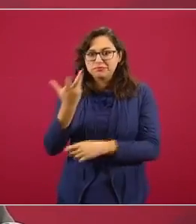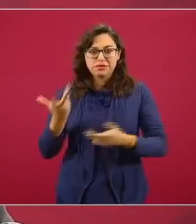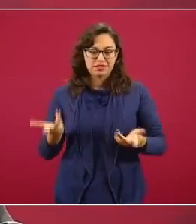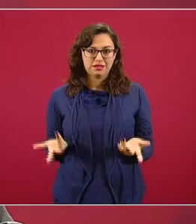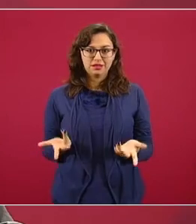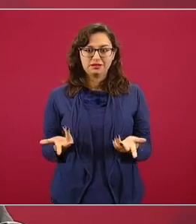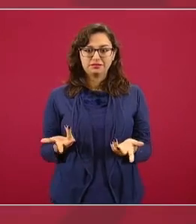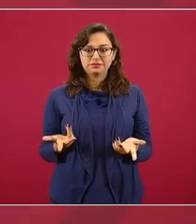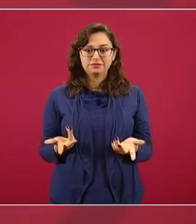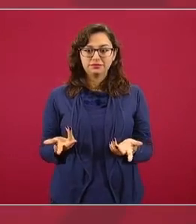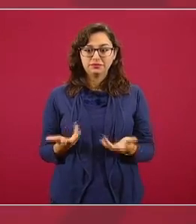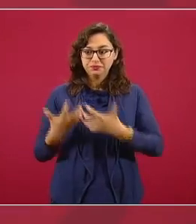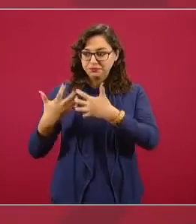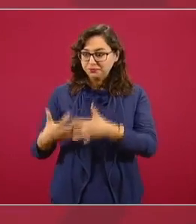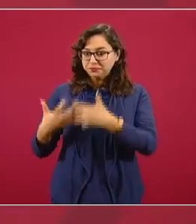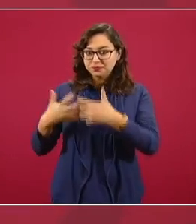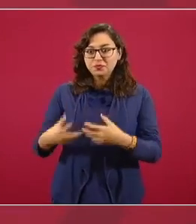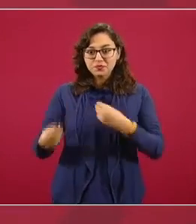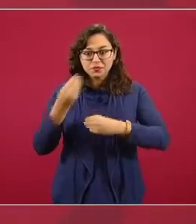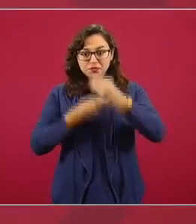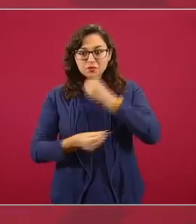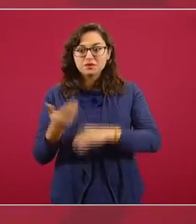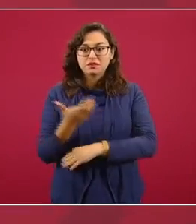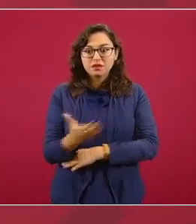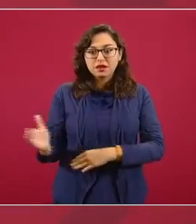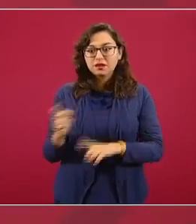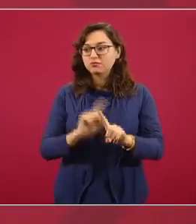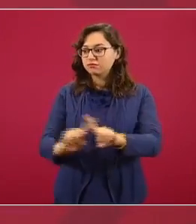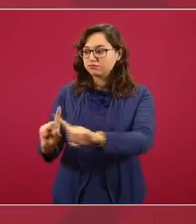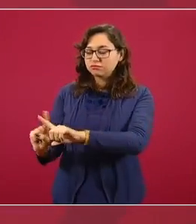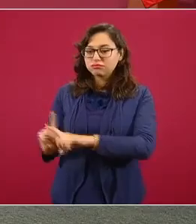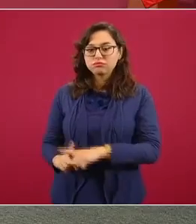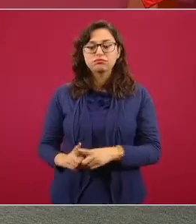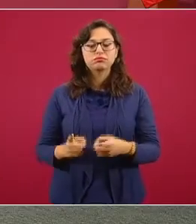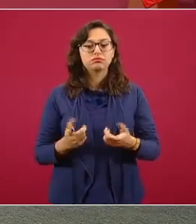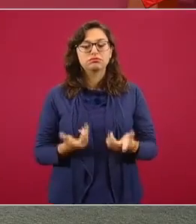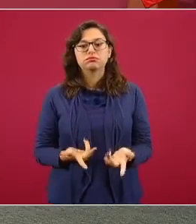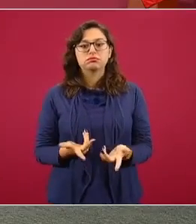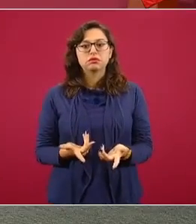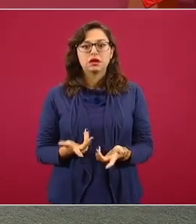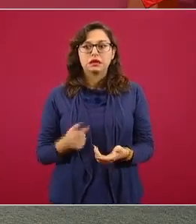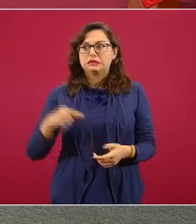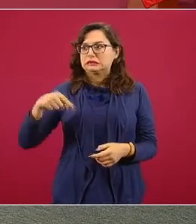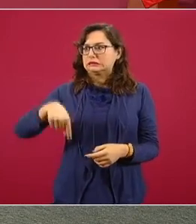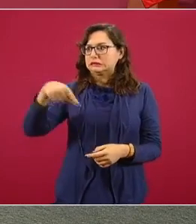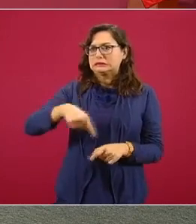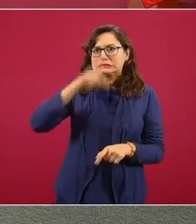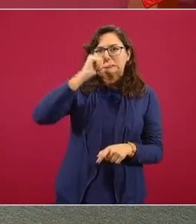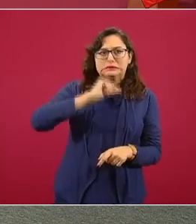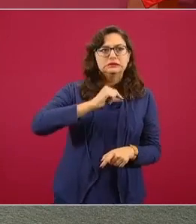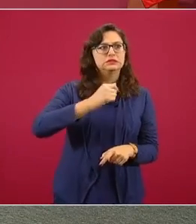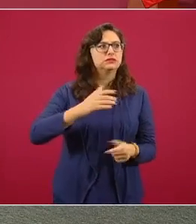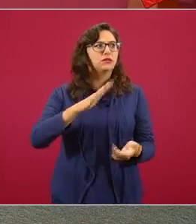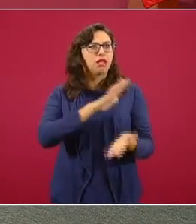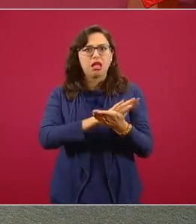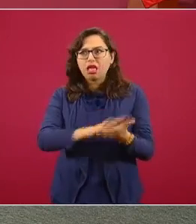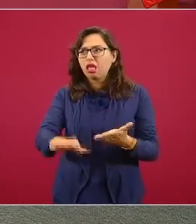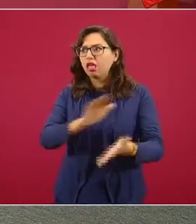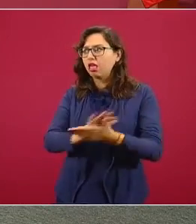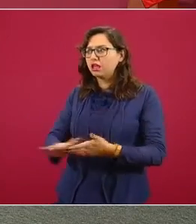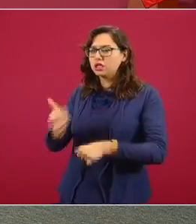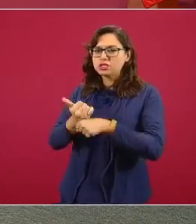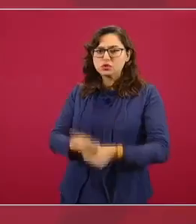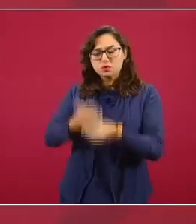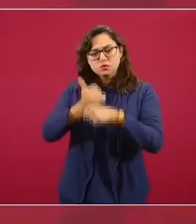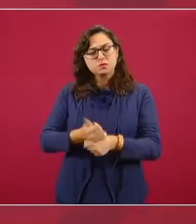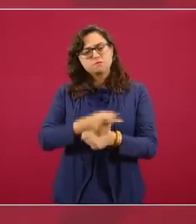de alimentos. No se padeció de escasez de